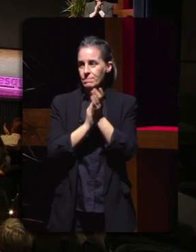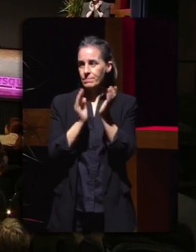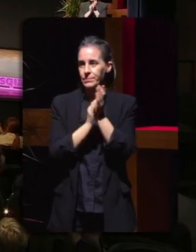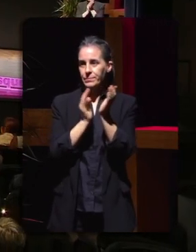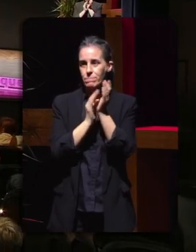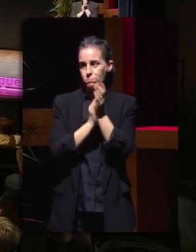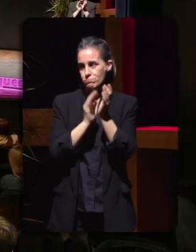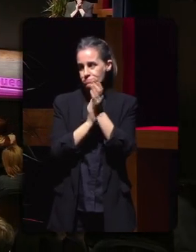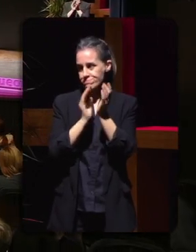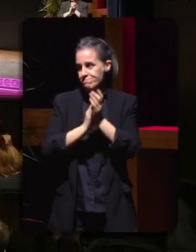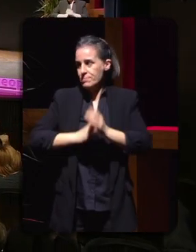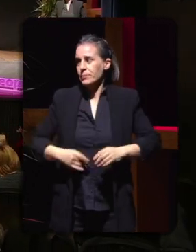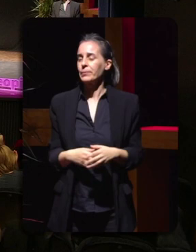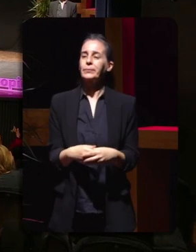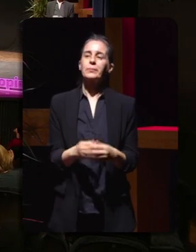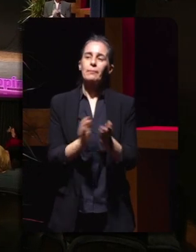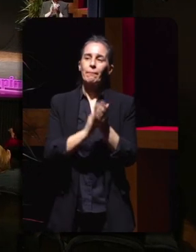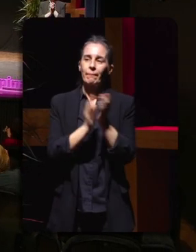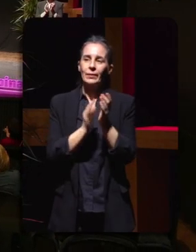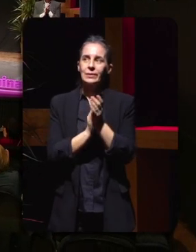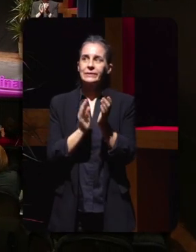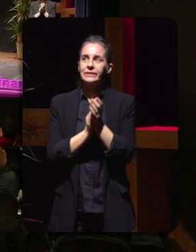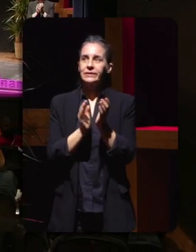Bueno me voy a